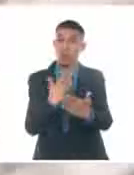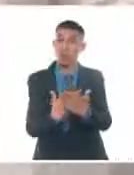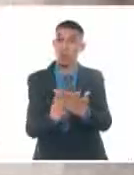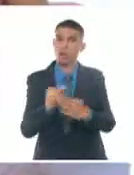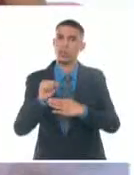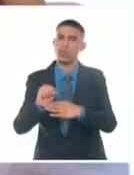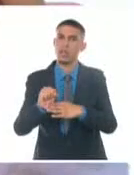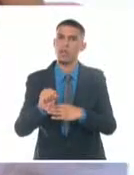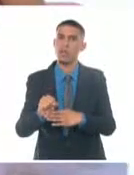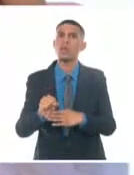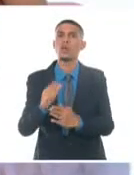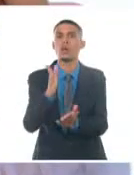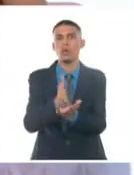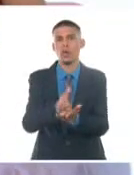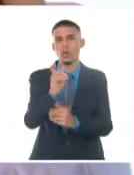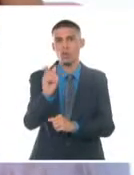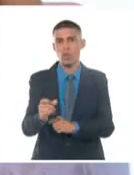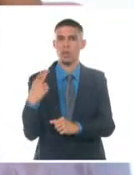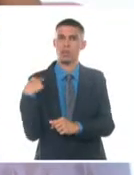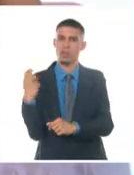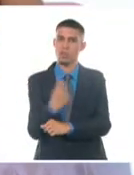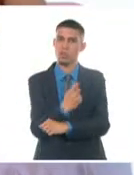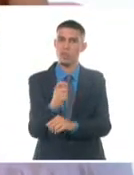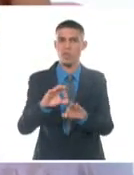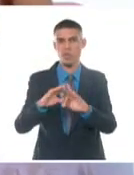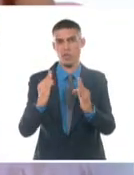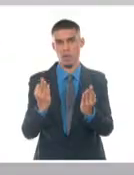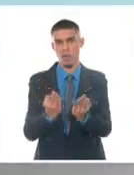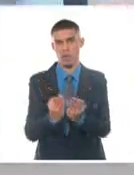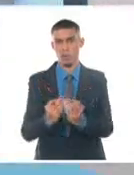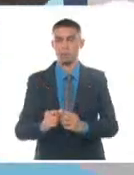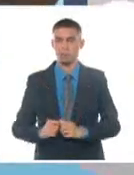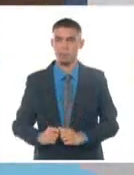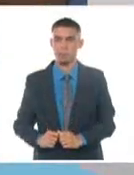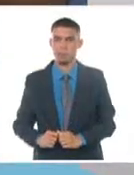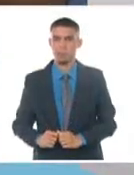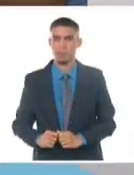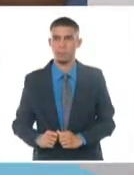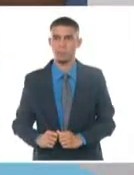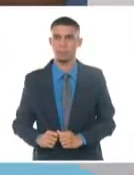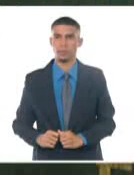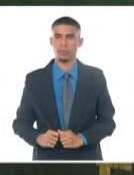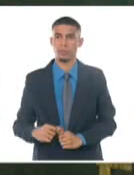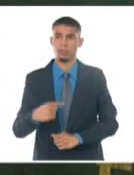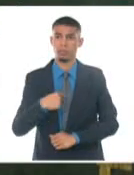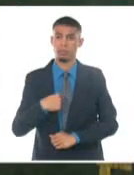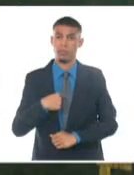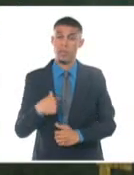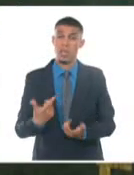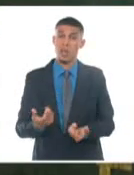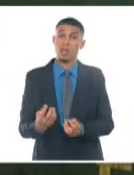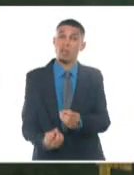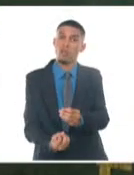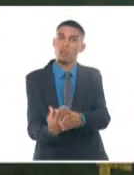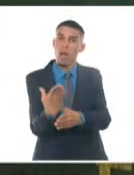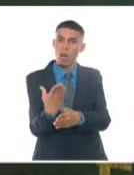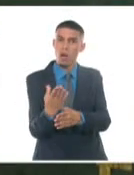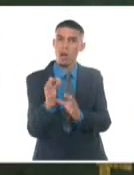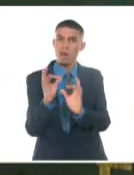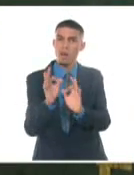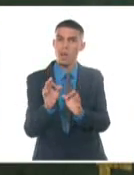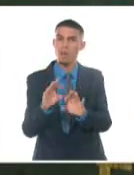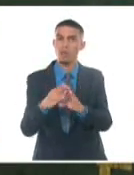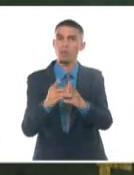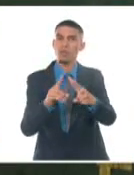a estudiantes, docentes y la familia. Para mí fue un reto ser fundadora del portal educativo